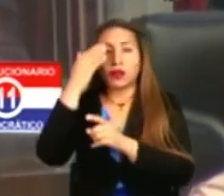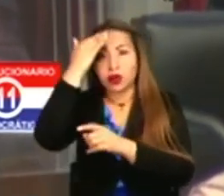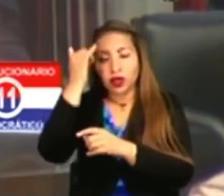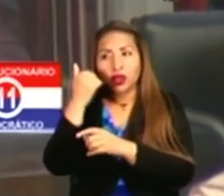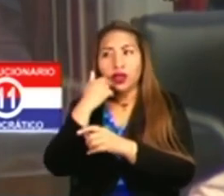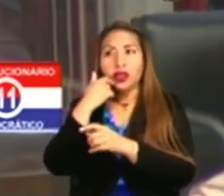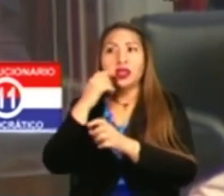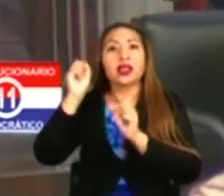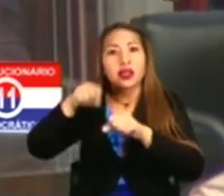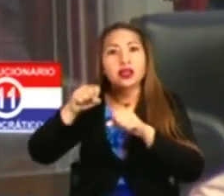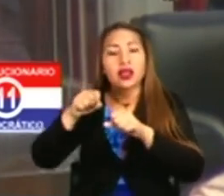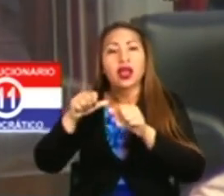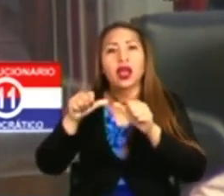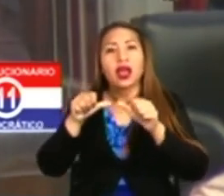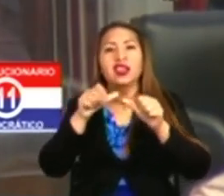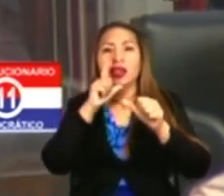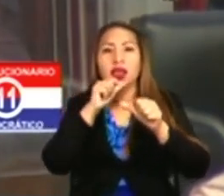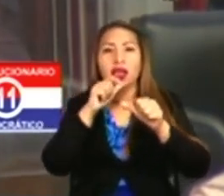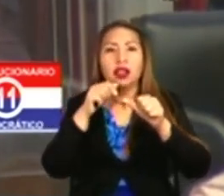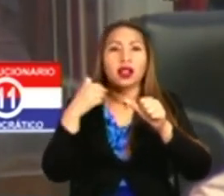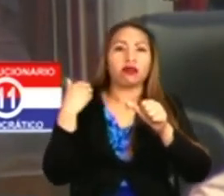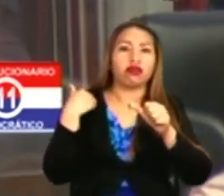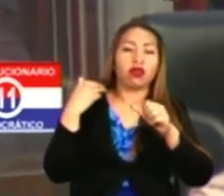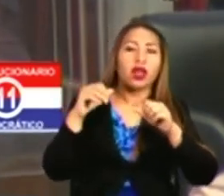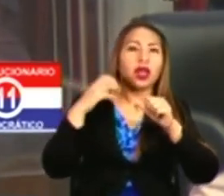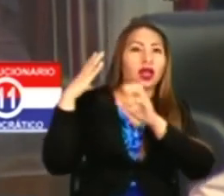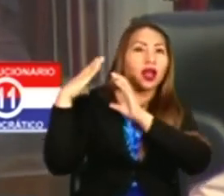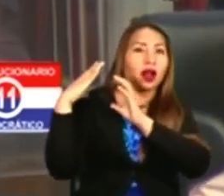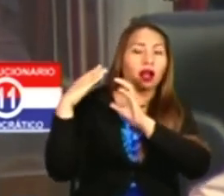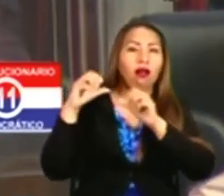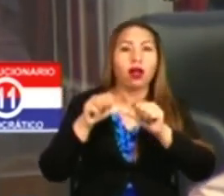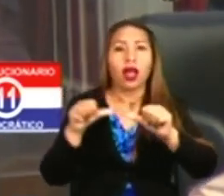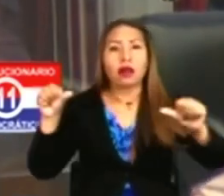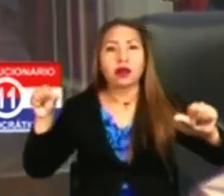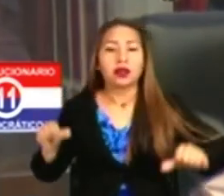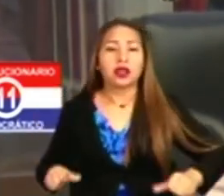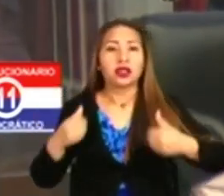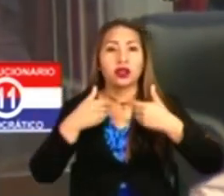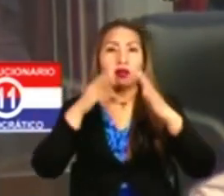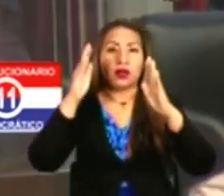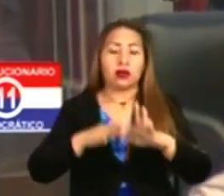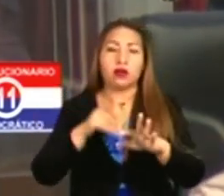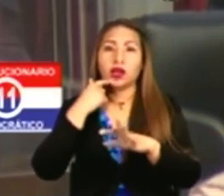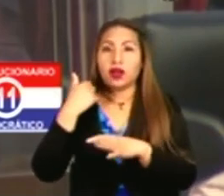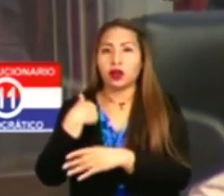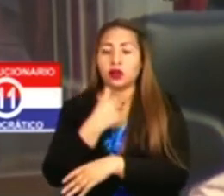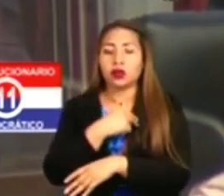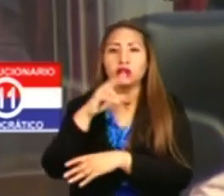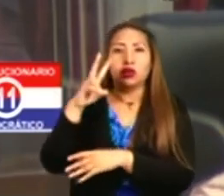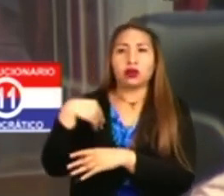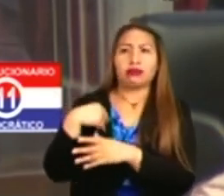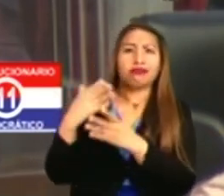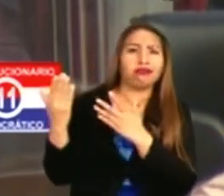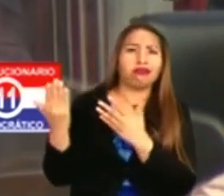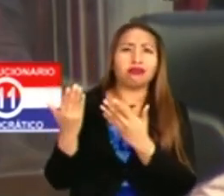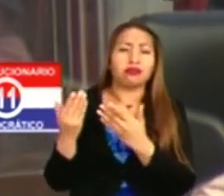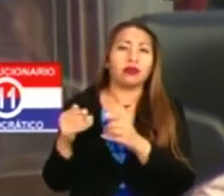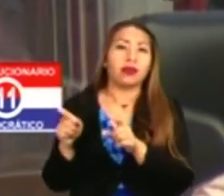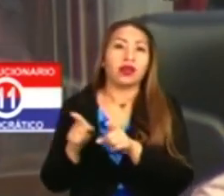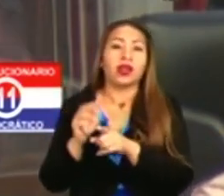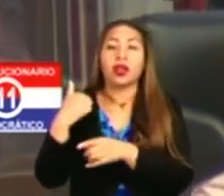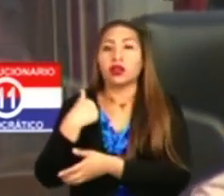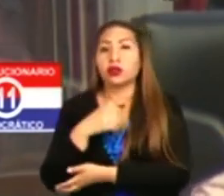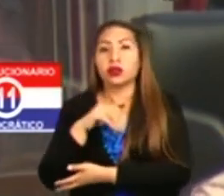personas que nosotros y que se opusieron a la ampliación del canal, que nosotros no estábamos capacitados y no éramos idóneos.